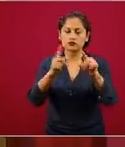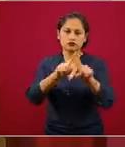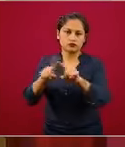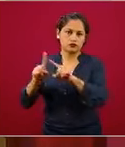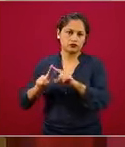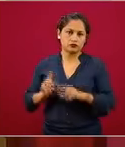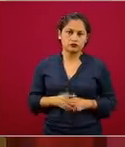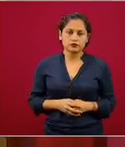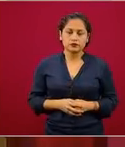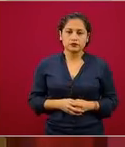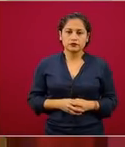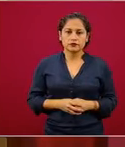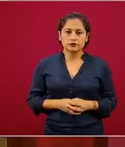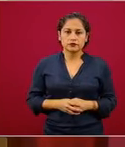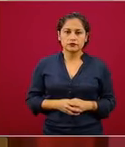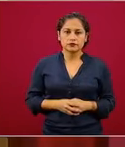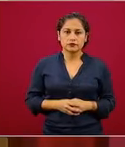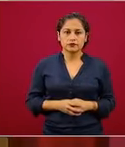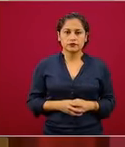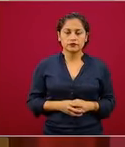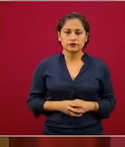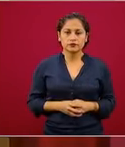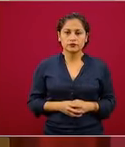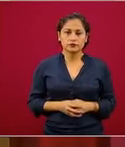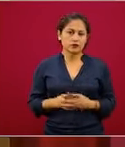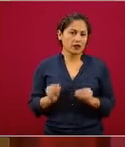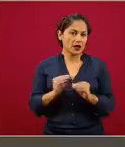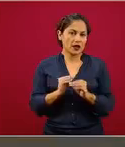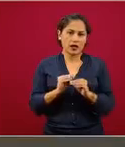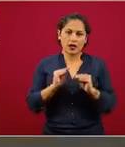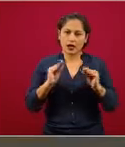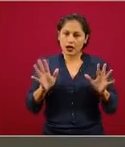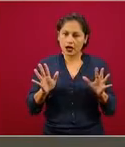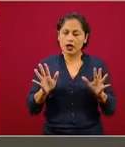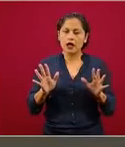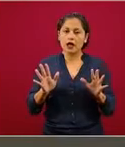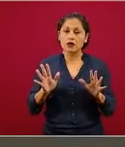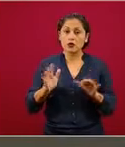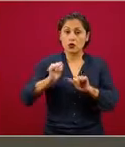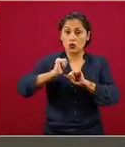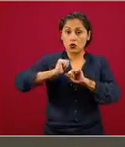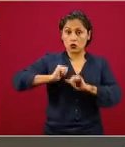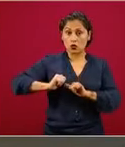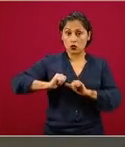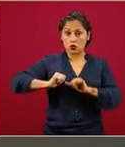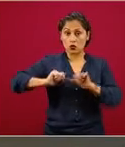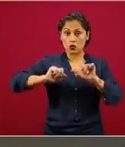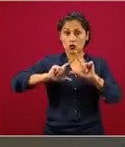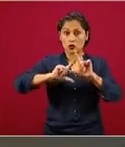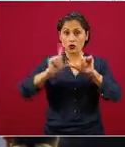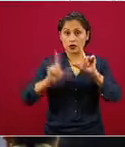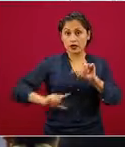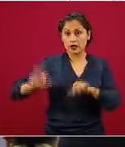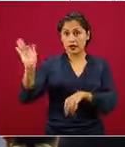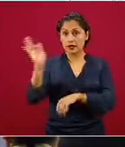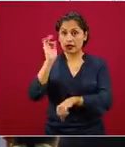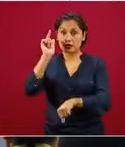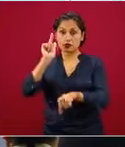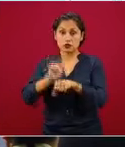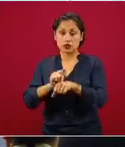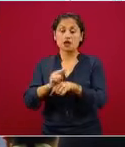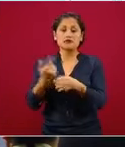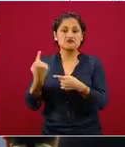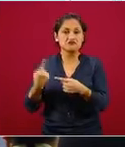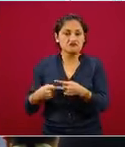dado, por supuesto, la Autoridad Sanitaria Nacional, la Secretaría de Salud, está para apoyarles